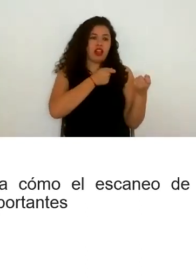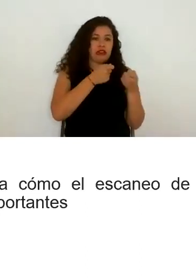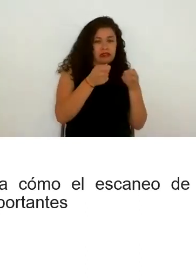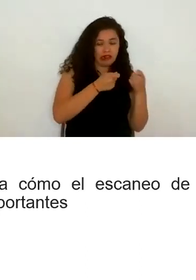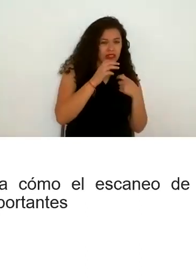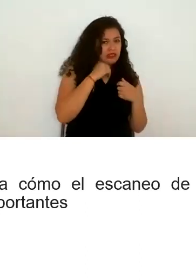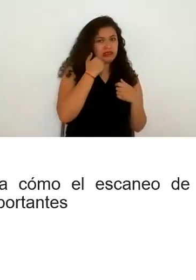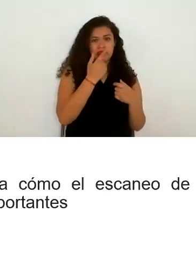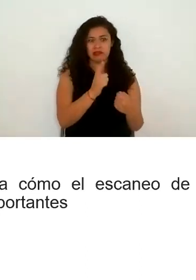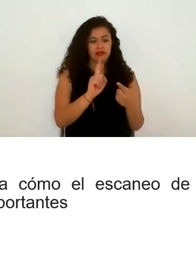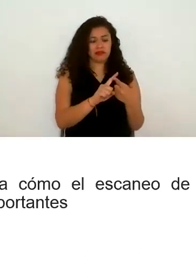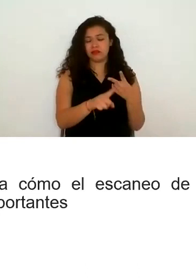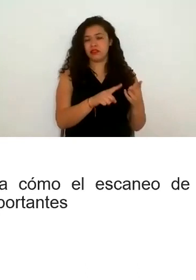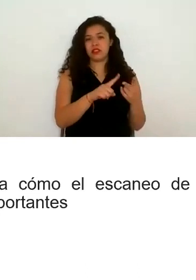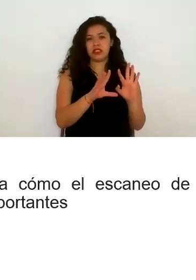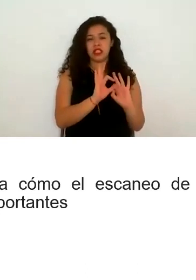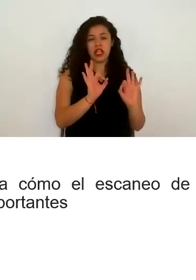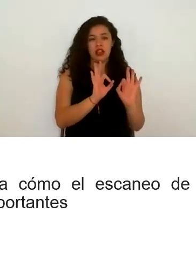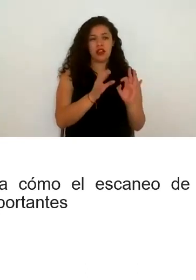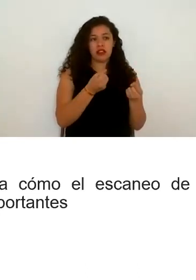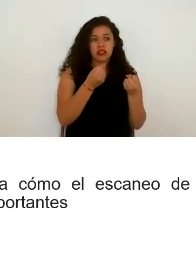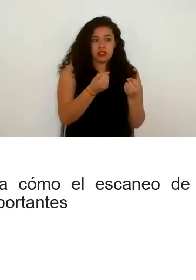tal vez está en una caja de seguridad.